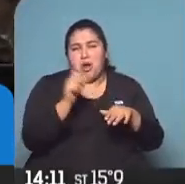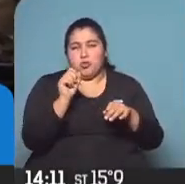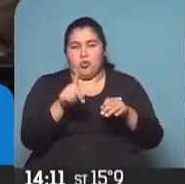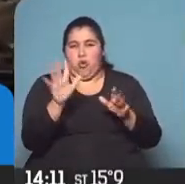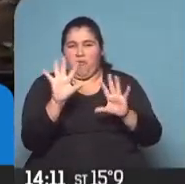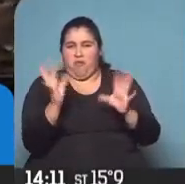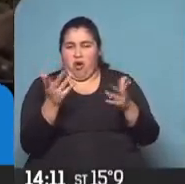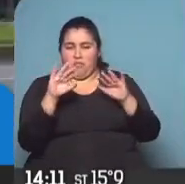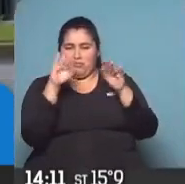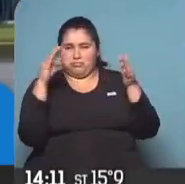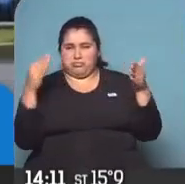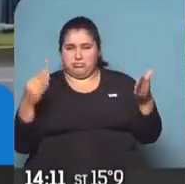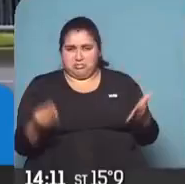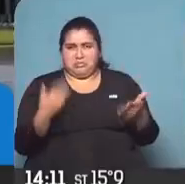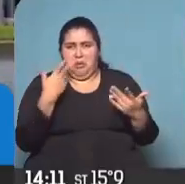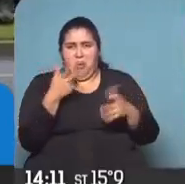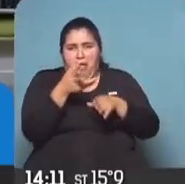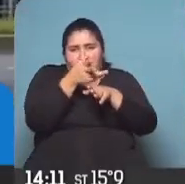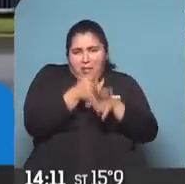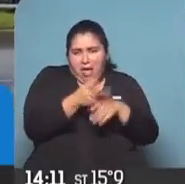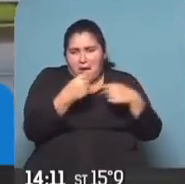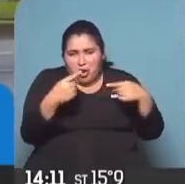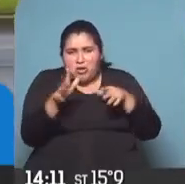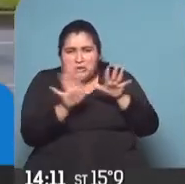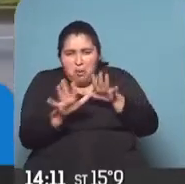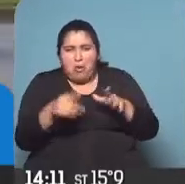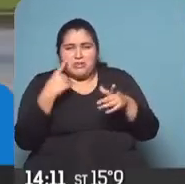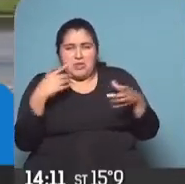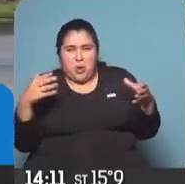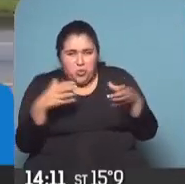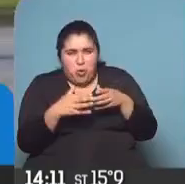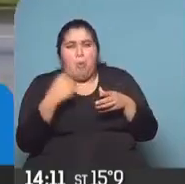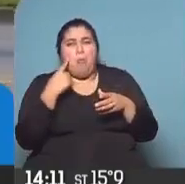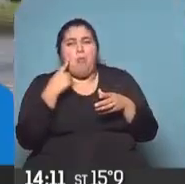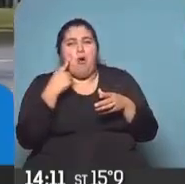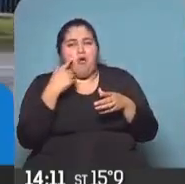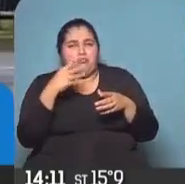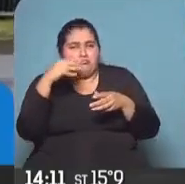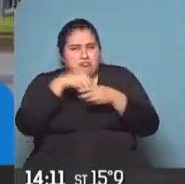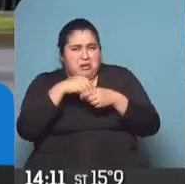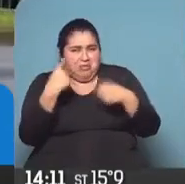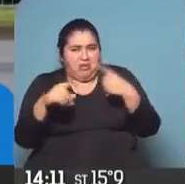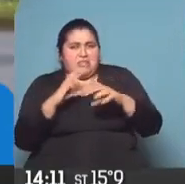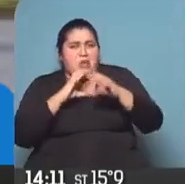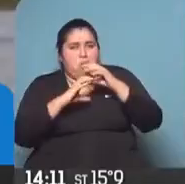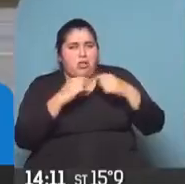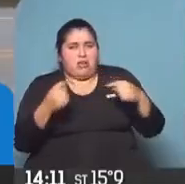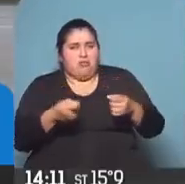equipararlo con armamentos y apoyos de fuego antitanque antiaéreo y de comunicaciones